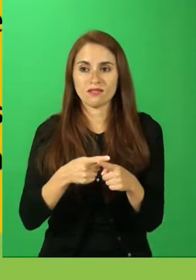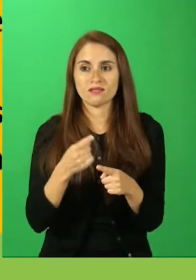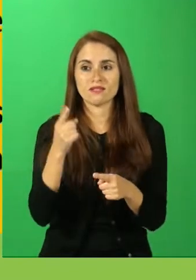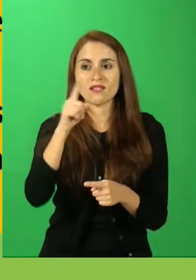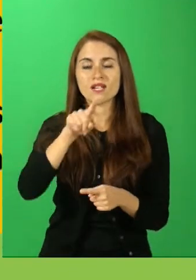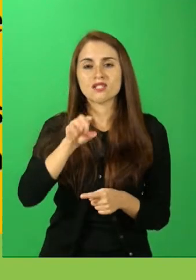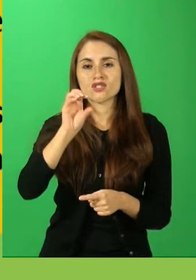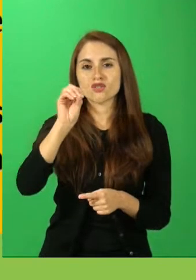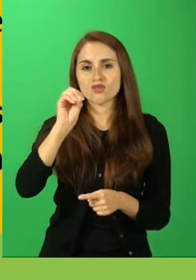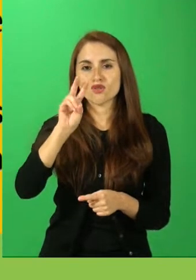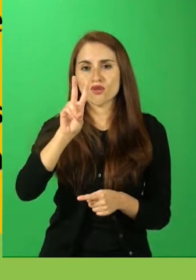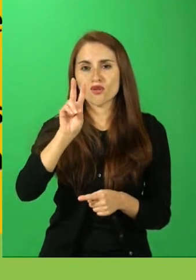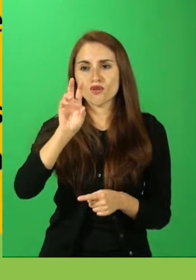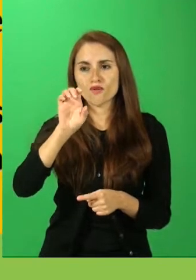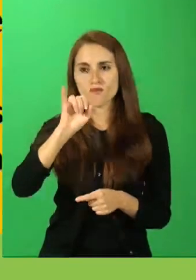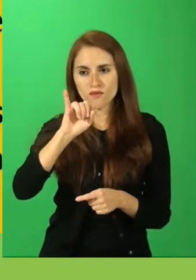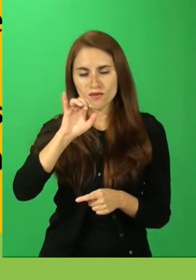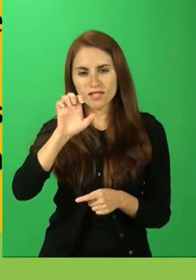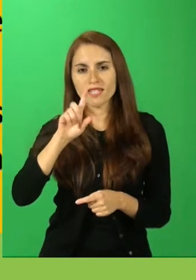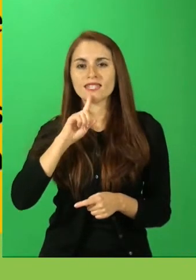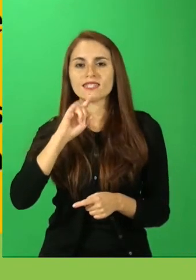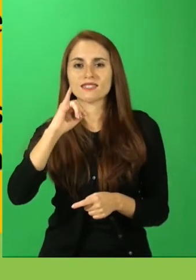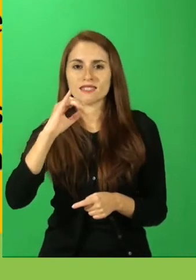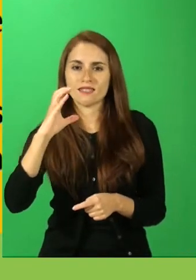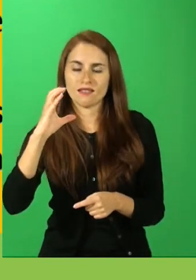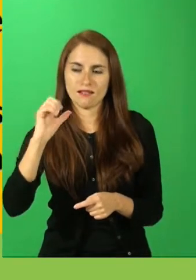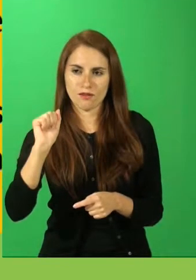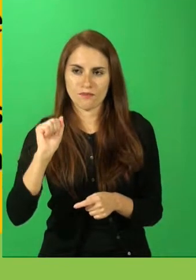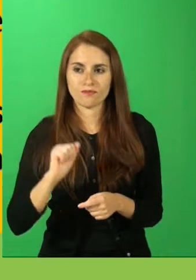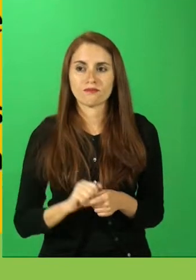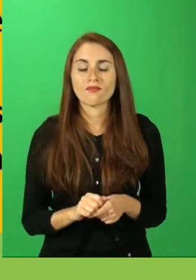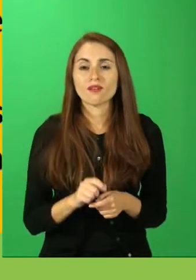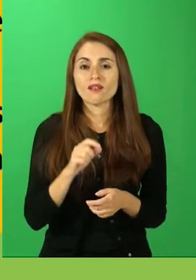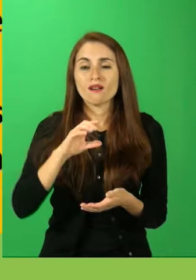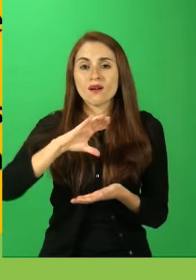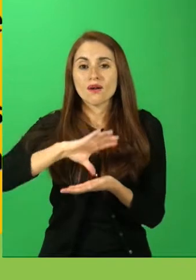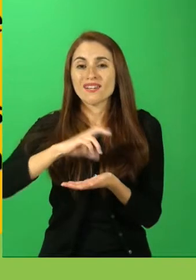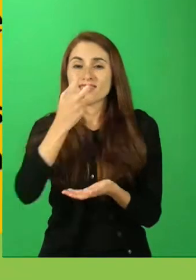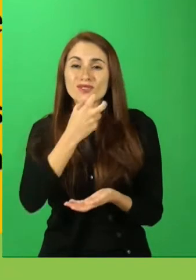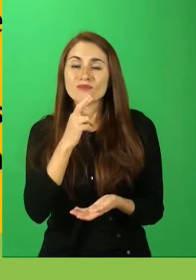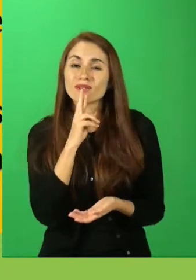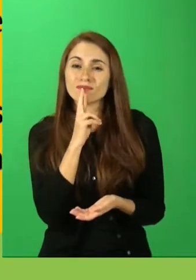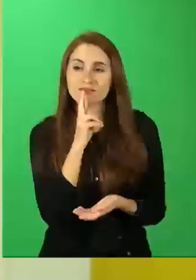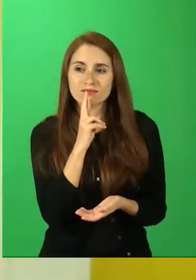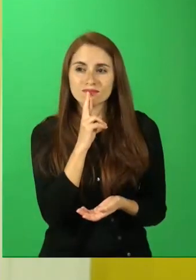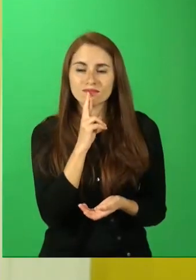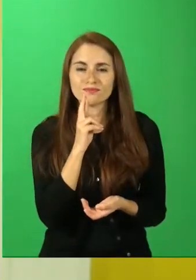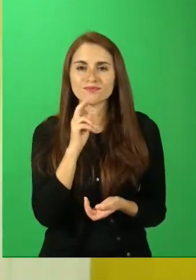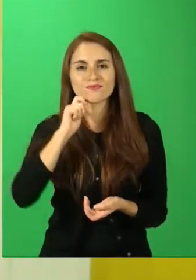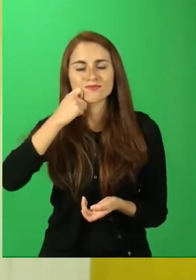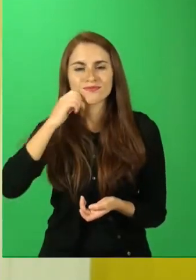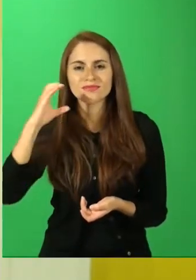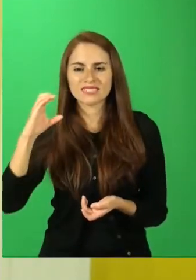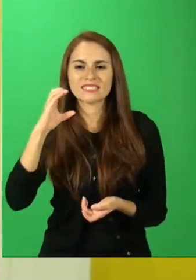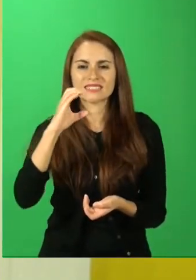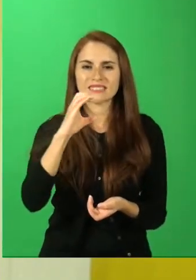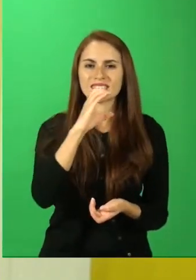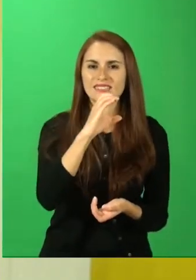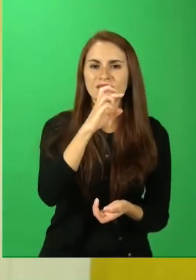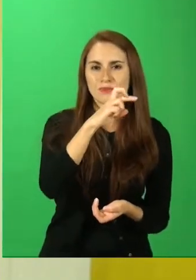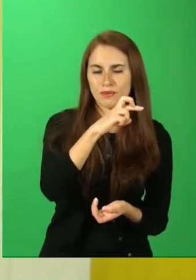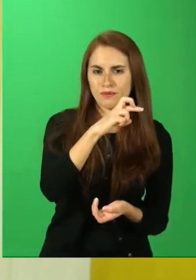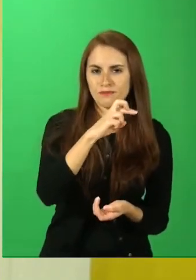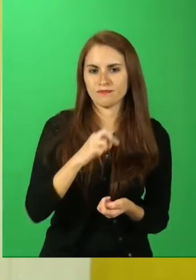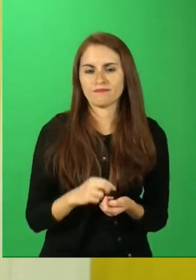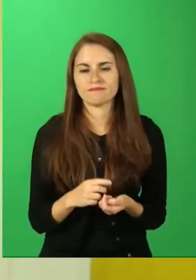inglés también, o sus siglas en ruso oficial, sería CCCP. Pero nosotros genéricamente la